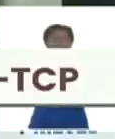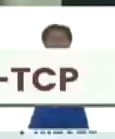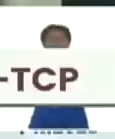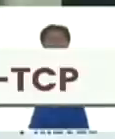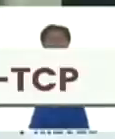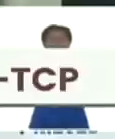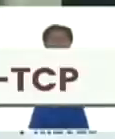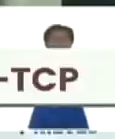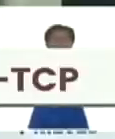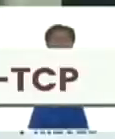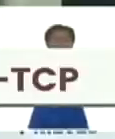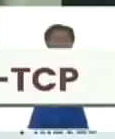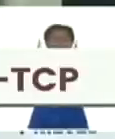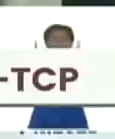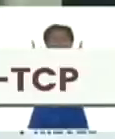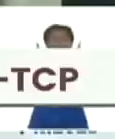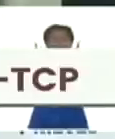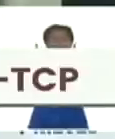y beneficiarse